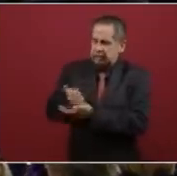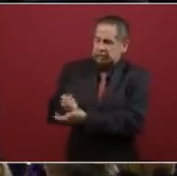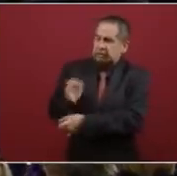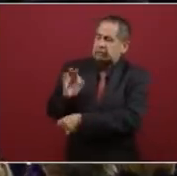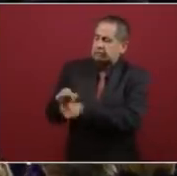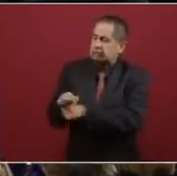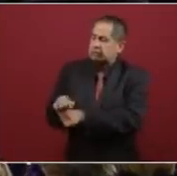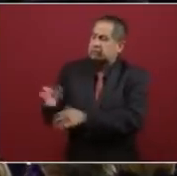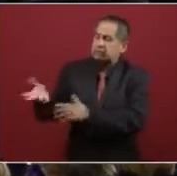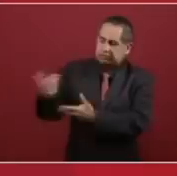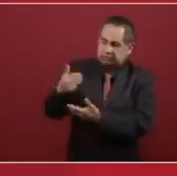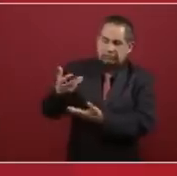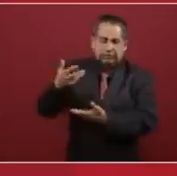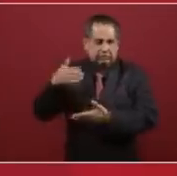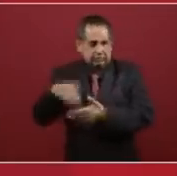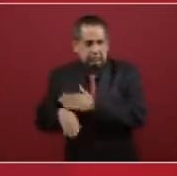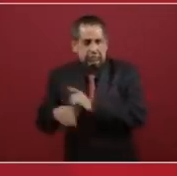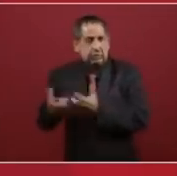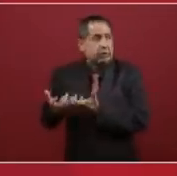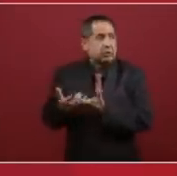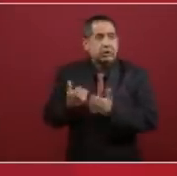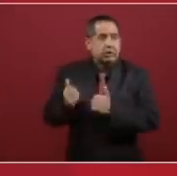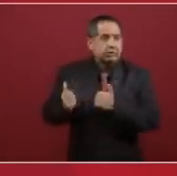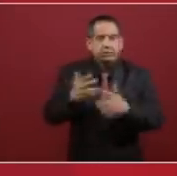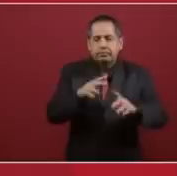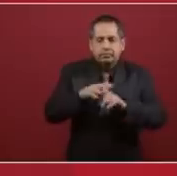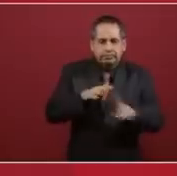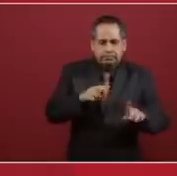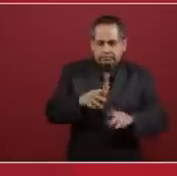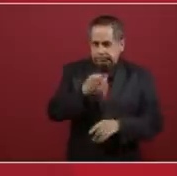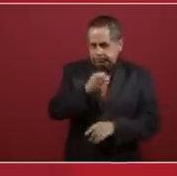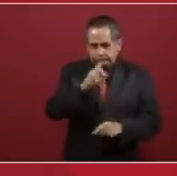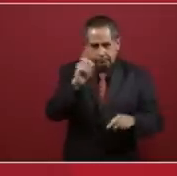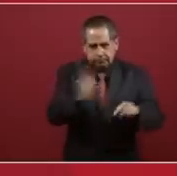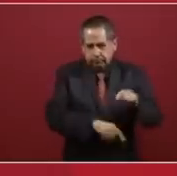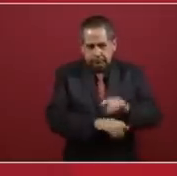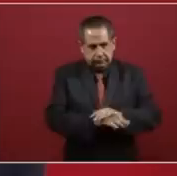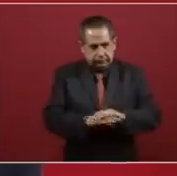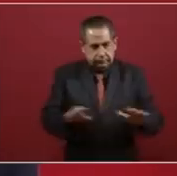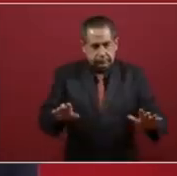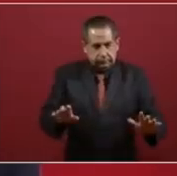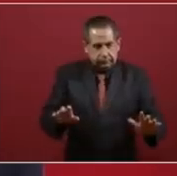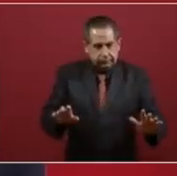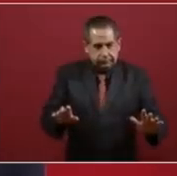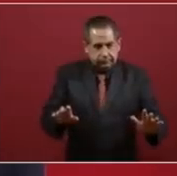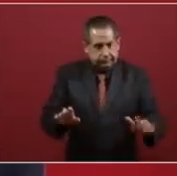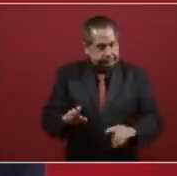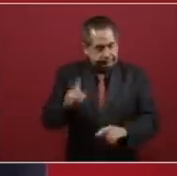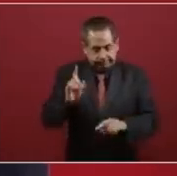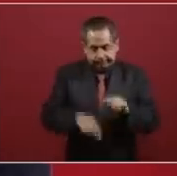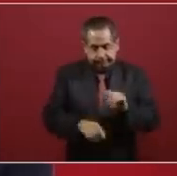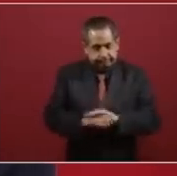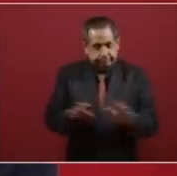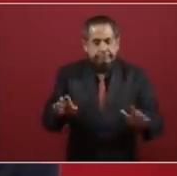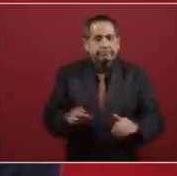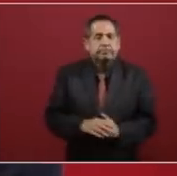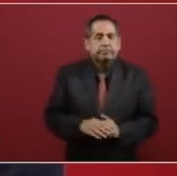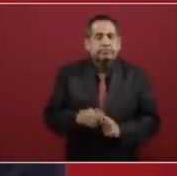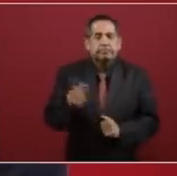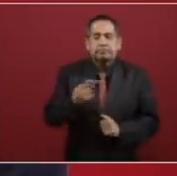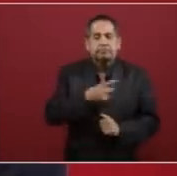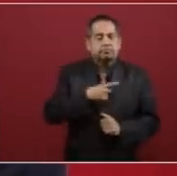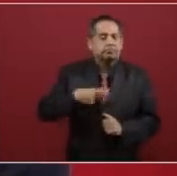para trasladar a migrantes. Entonces, tenemos que ordenar